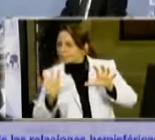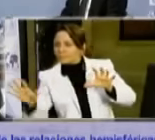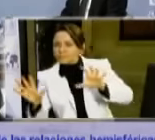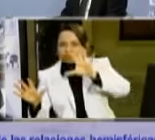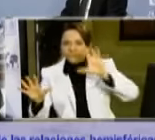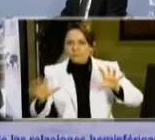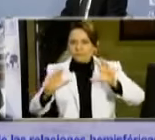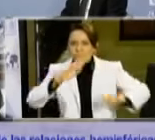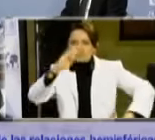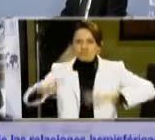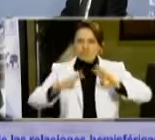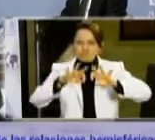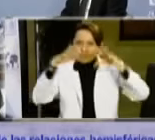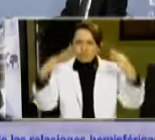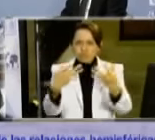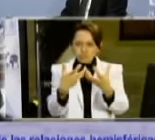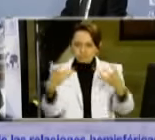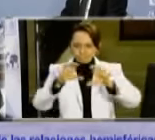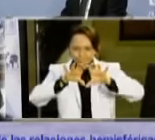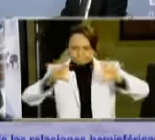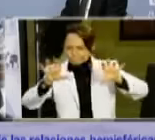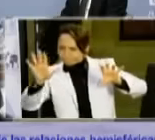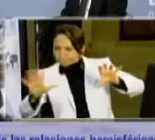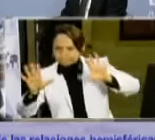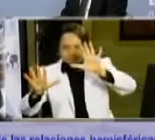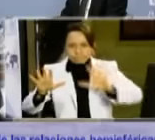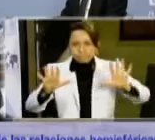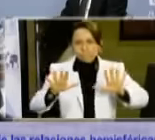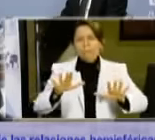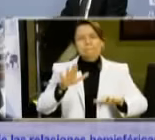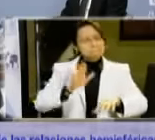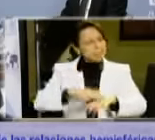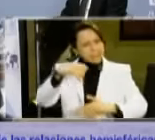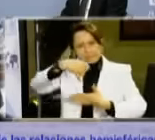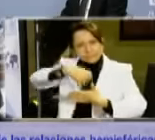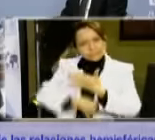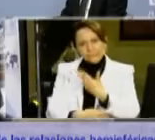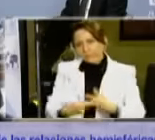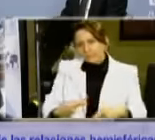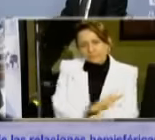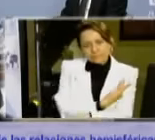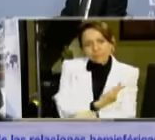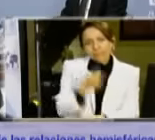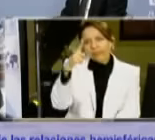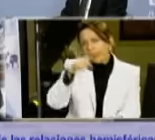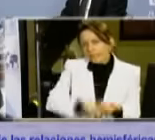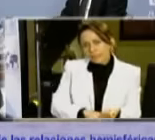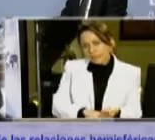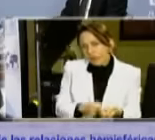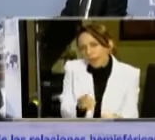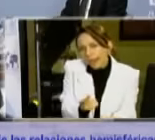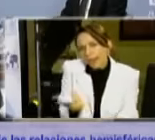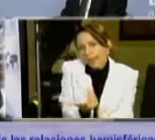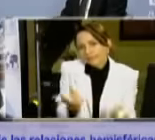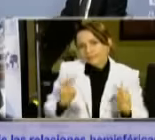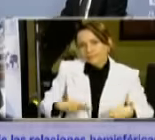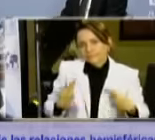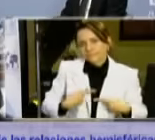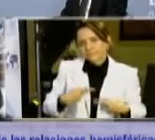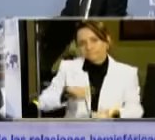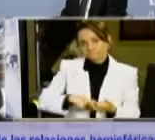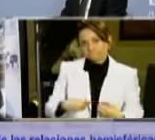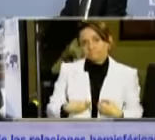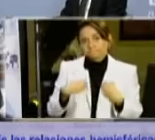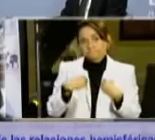en escenarios mucho más remotos, entre países y con participación de fuerzas irregulares, todo generado por